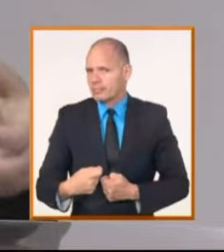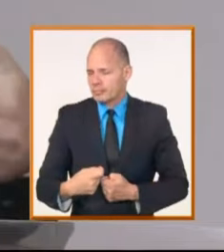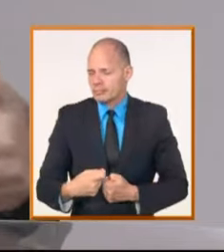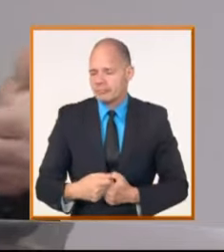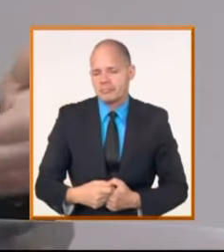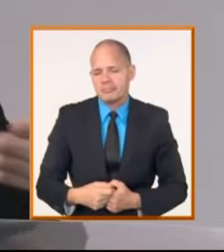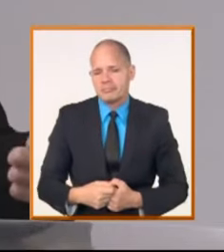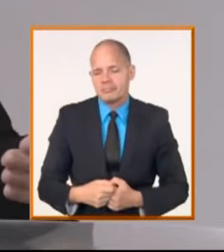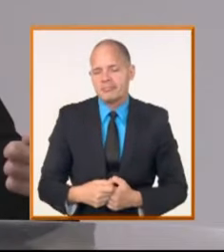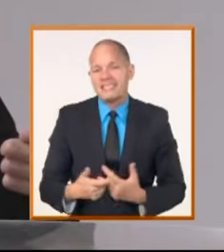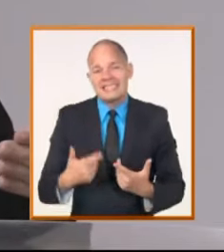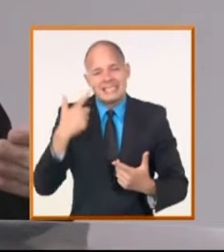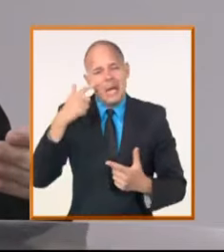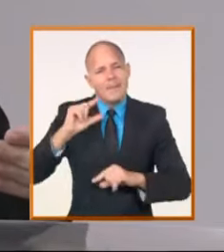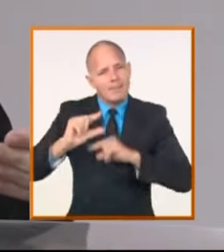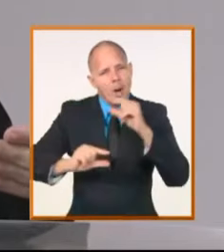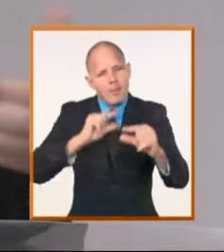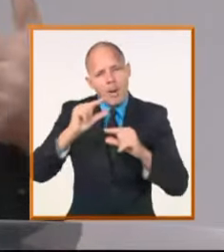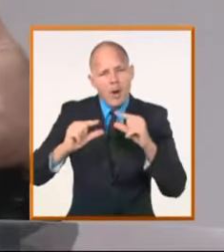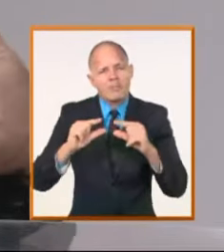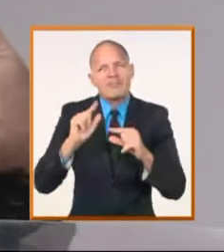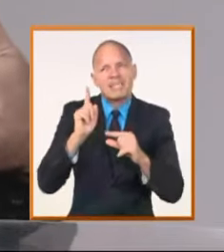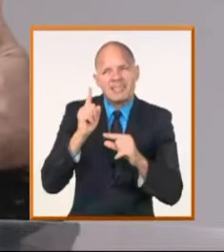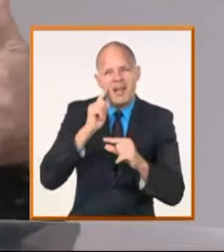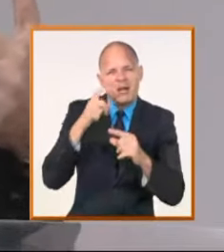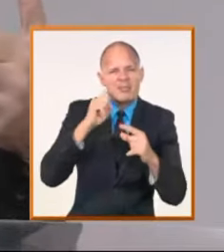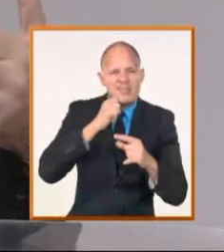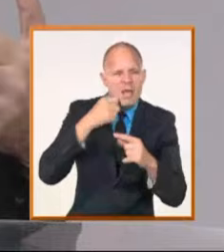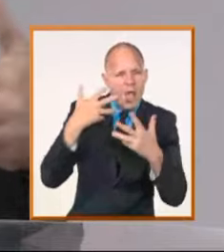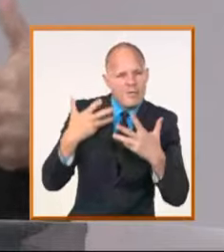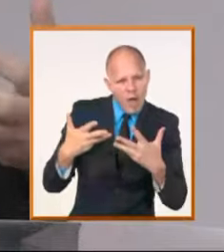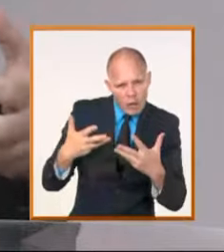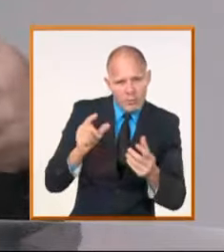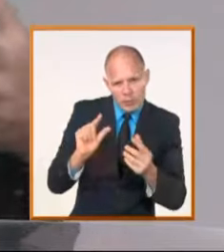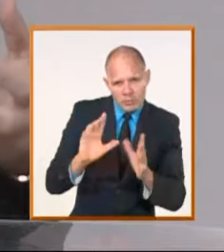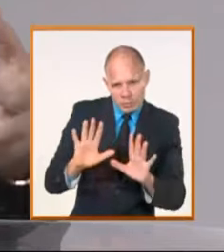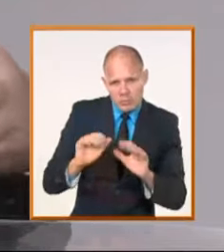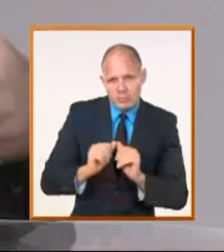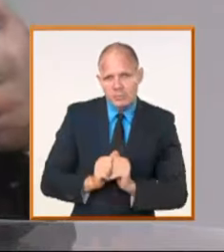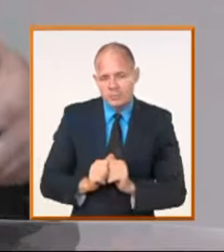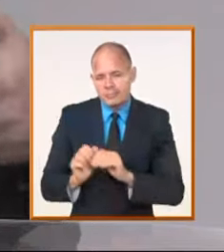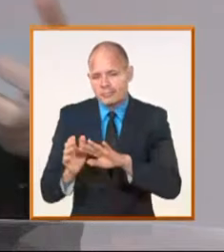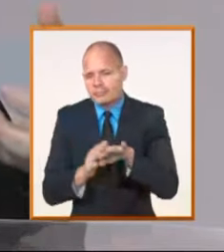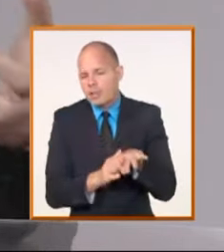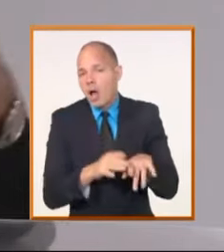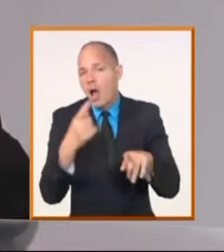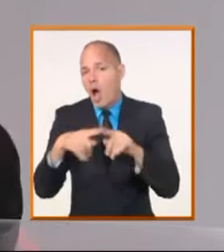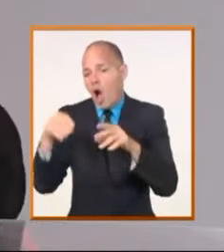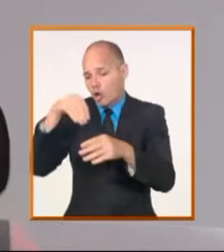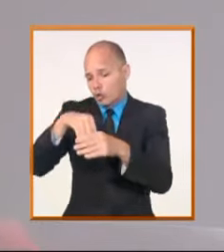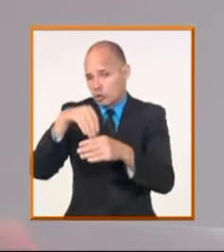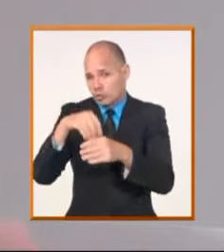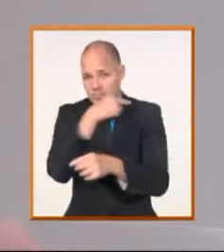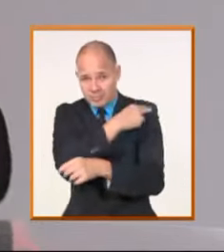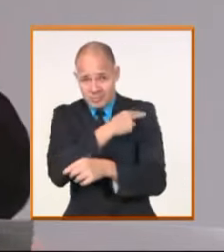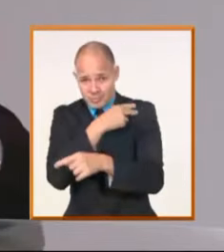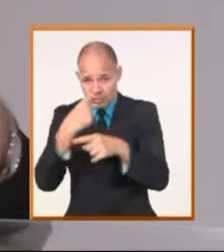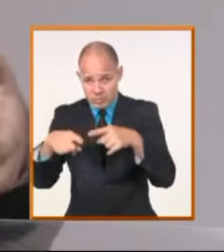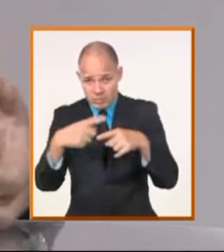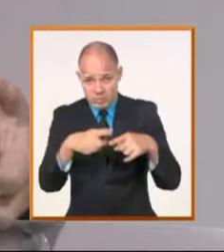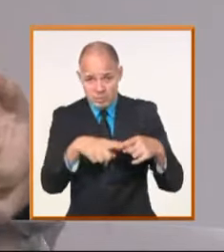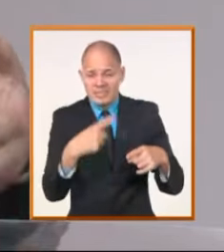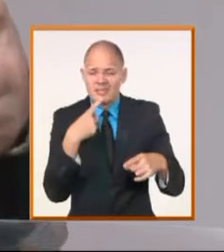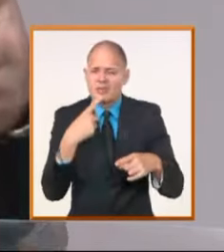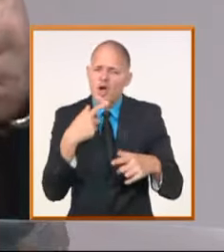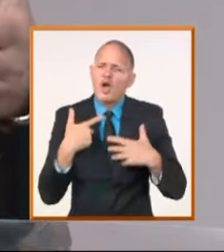élites estadounidenses visiones sobre lo que debe ser el papel de Estados Unidos, y hay visiones sobre cómo implementar o qué tipo de políticas implementar de cara al exterior,